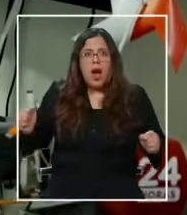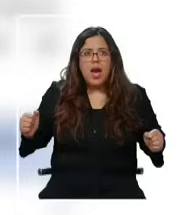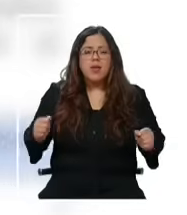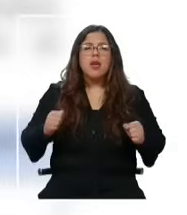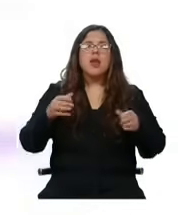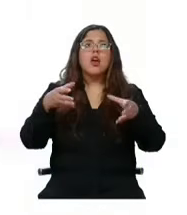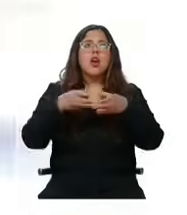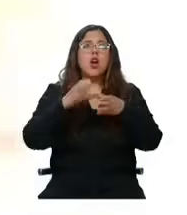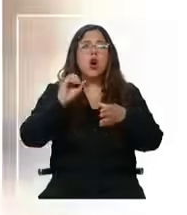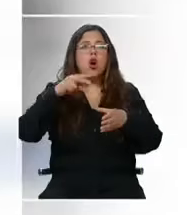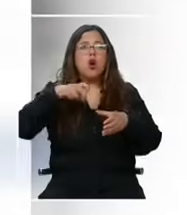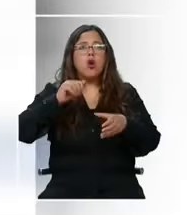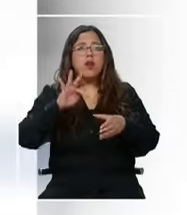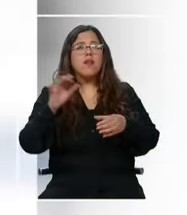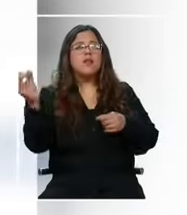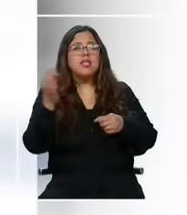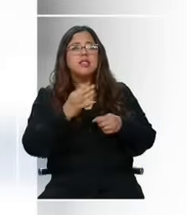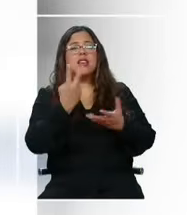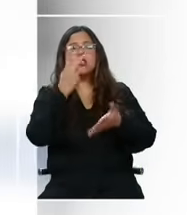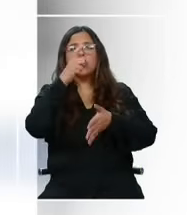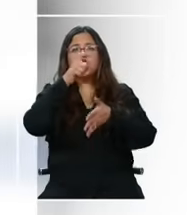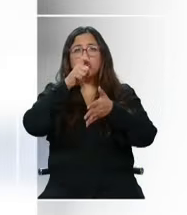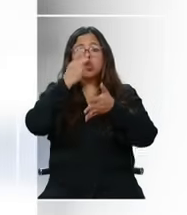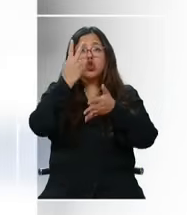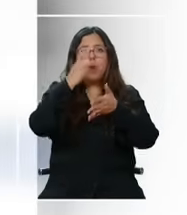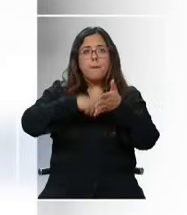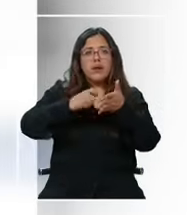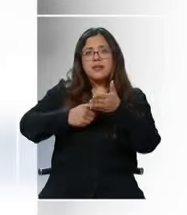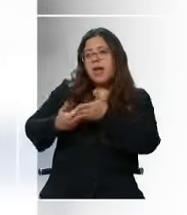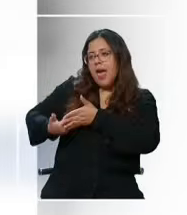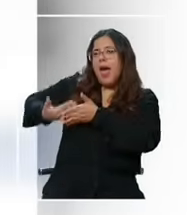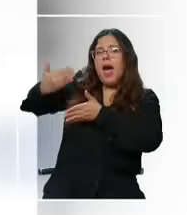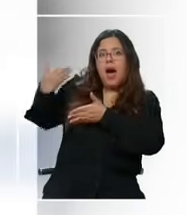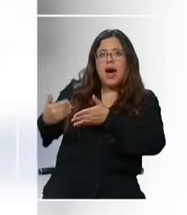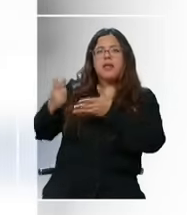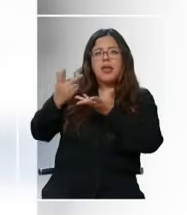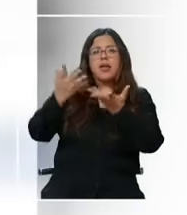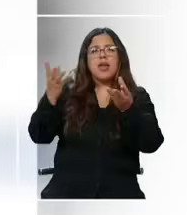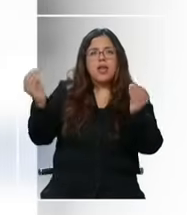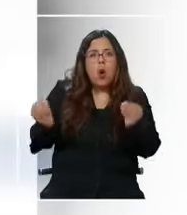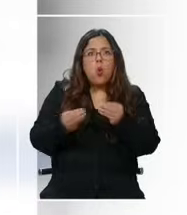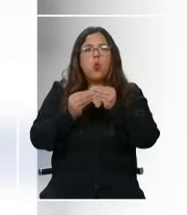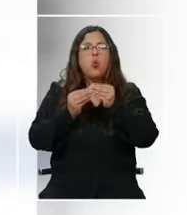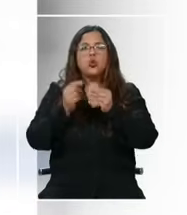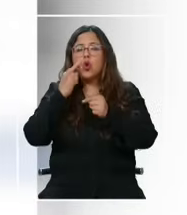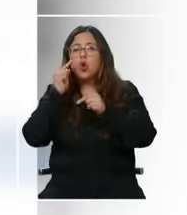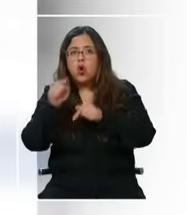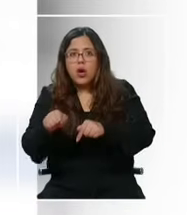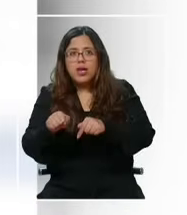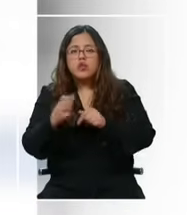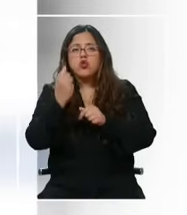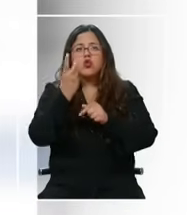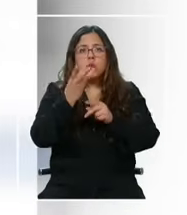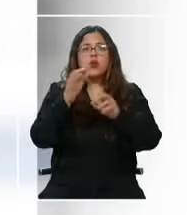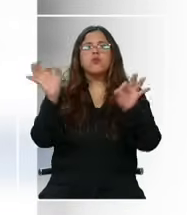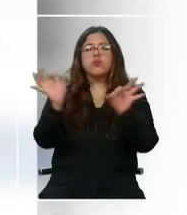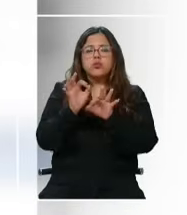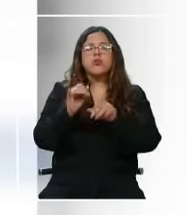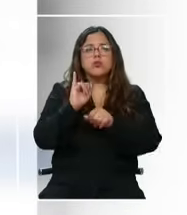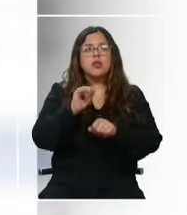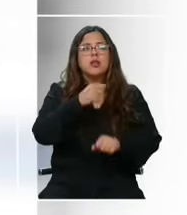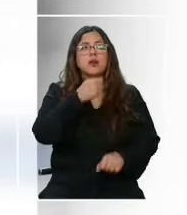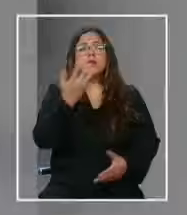que es una reliquidación de los dos meses anteriores creo que esa cifra tiene una explicación eh Porque